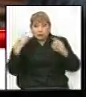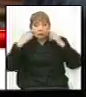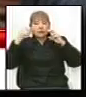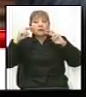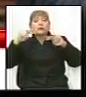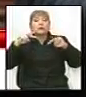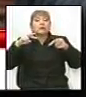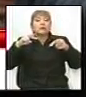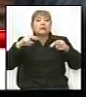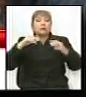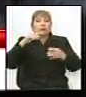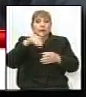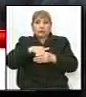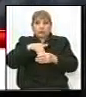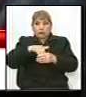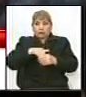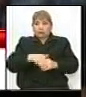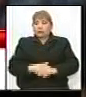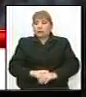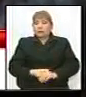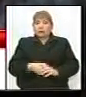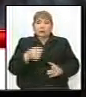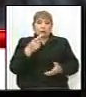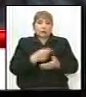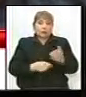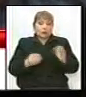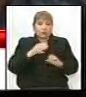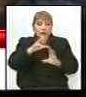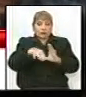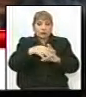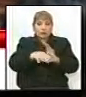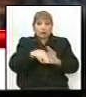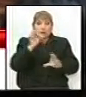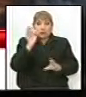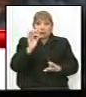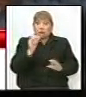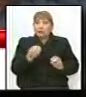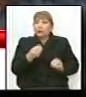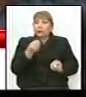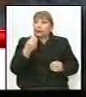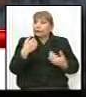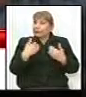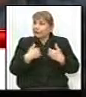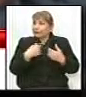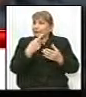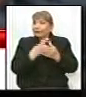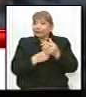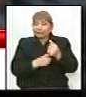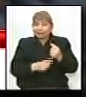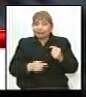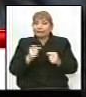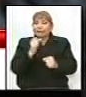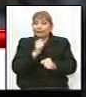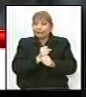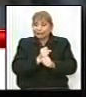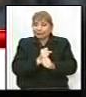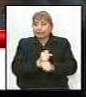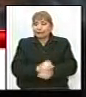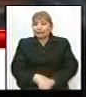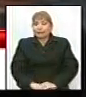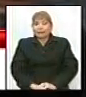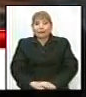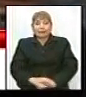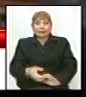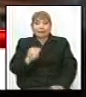mesa la votación que sale de un ánfora, porque ahora vamos a tener que confiar en que